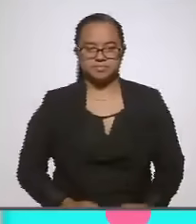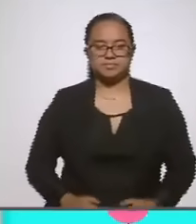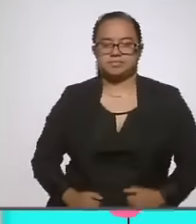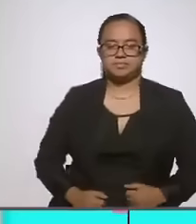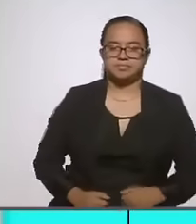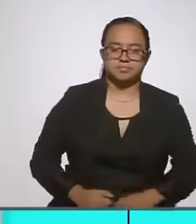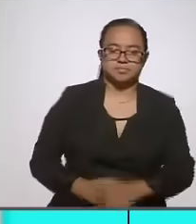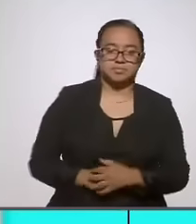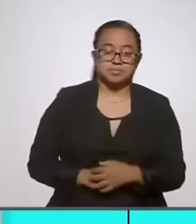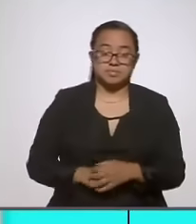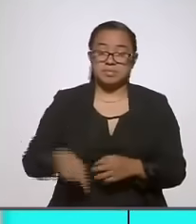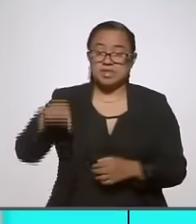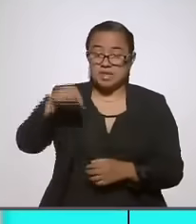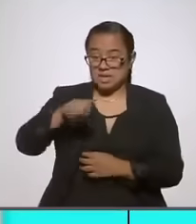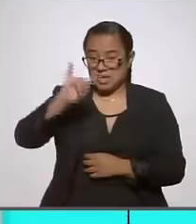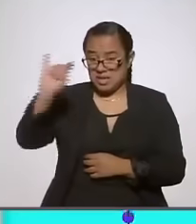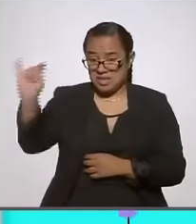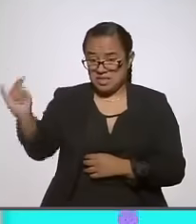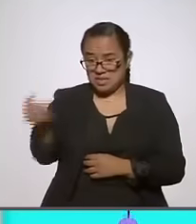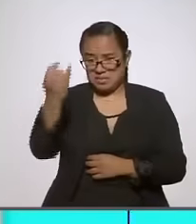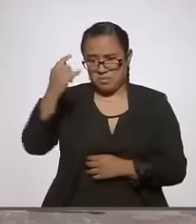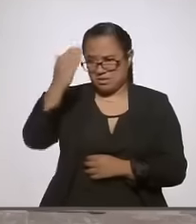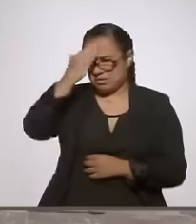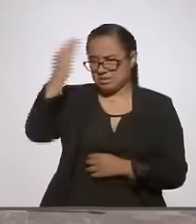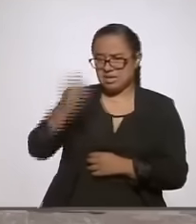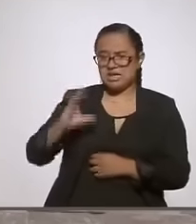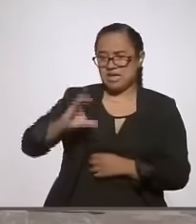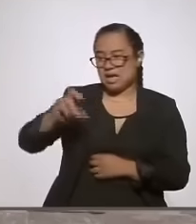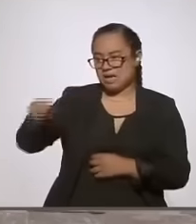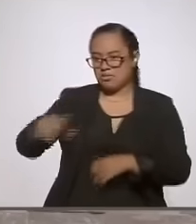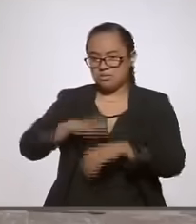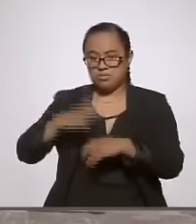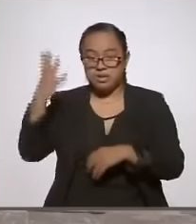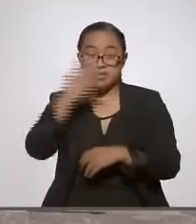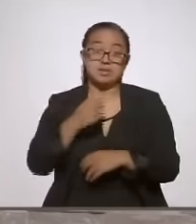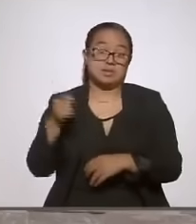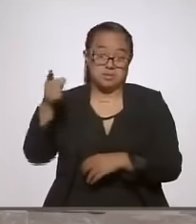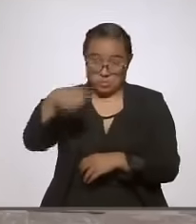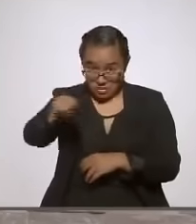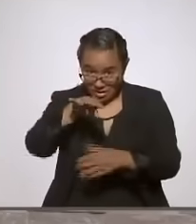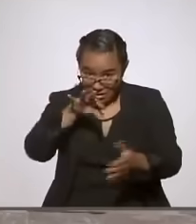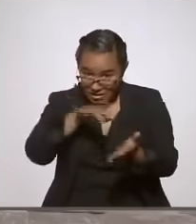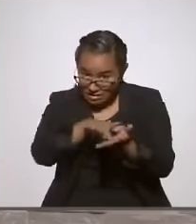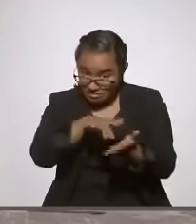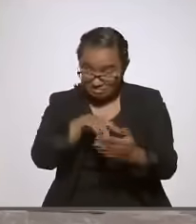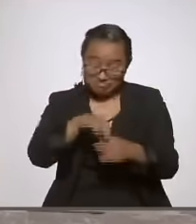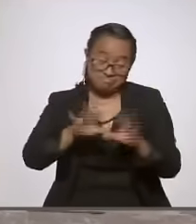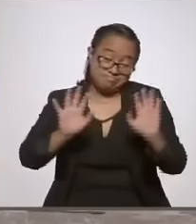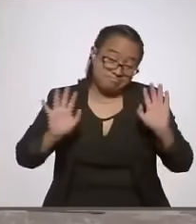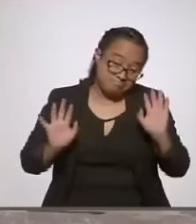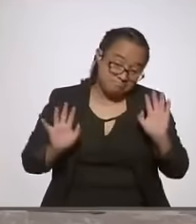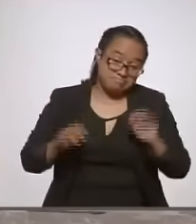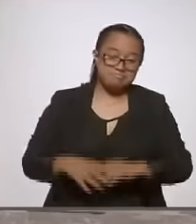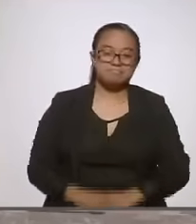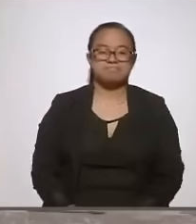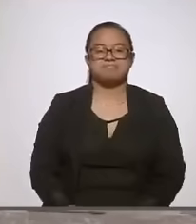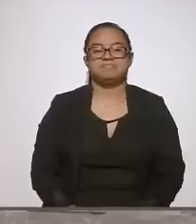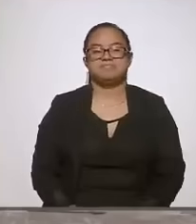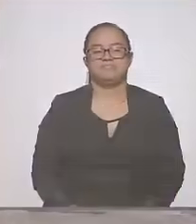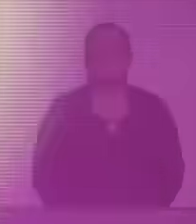Ay, Tijuana, Tijuana es horrible comparada con Cancún. Ay, qué bonito. Y así le van a dar su voto. Nos vemos pronto. Déjense ahí.